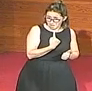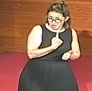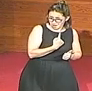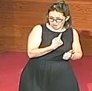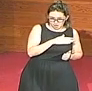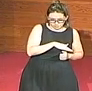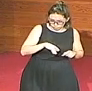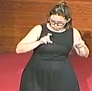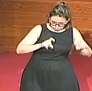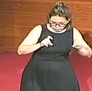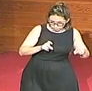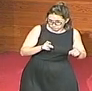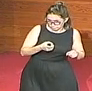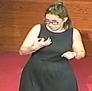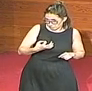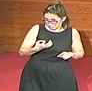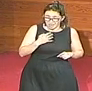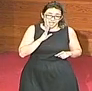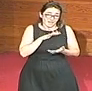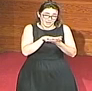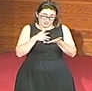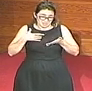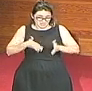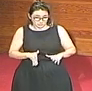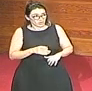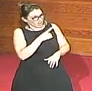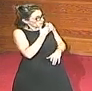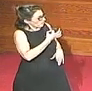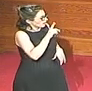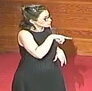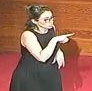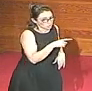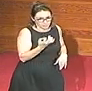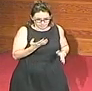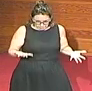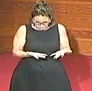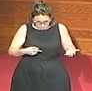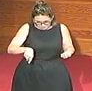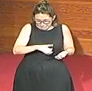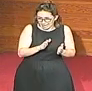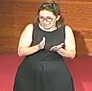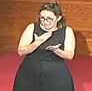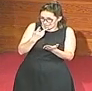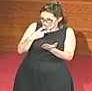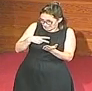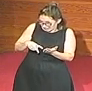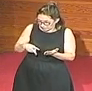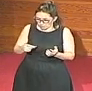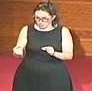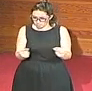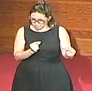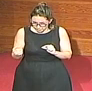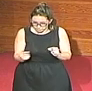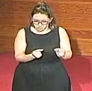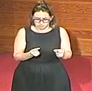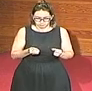chiquitillos. ¿Esto es realidad o esto no es importante? Es que hay que ponerlos a leer y hay que ponerlos a debatir y a